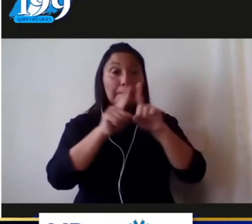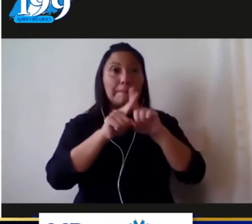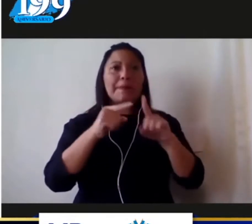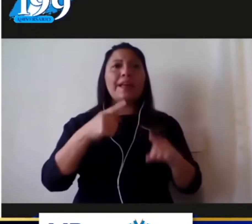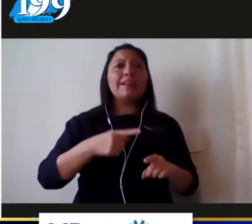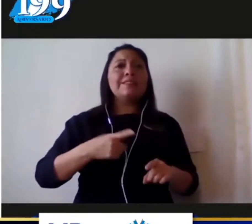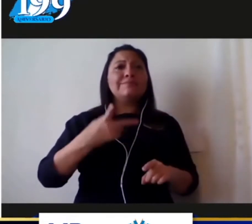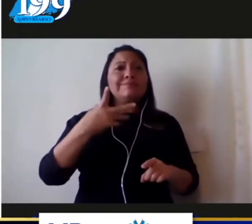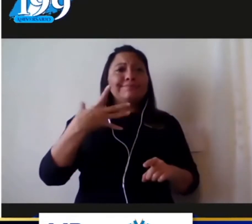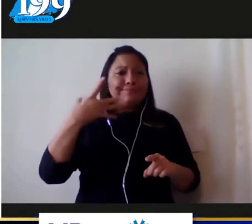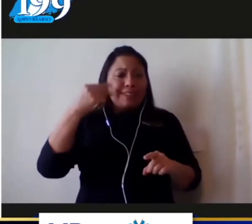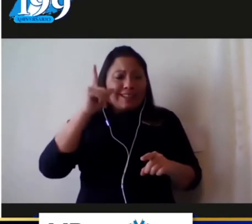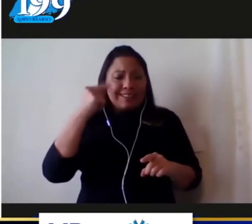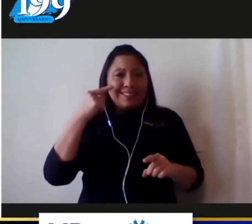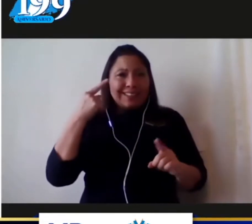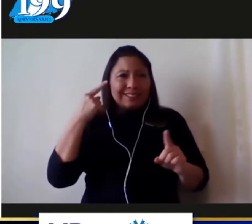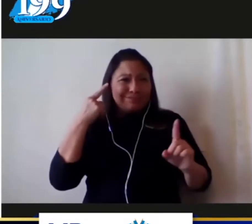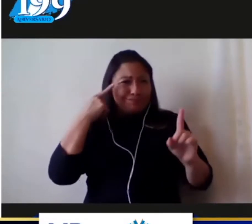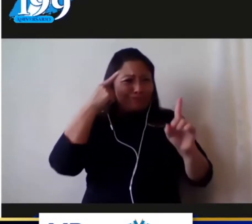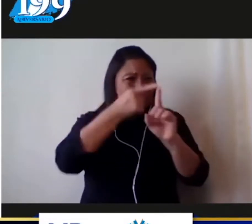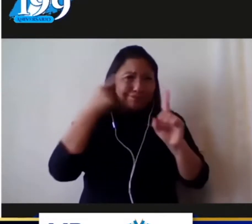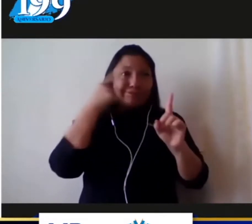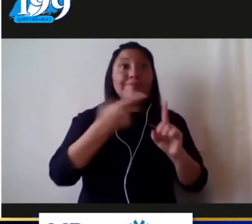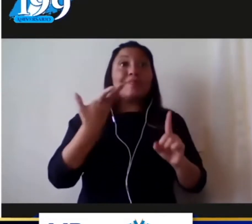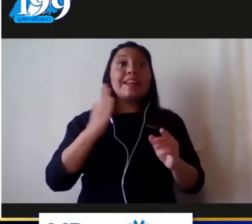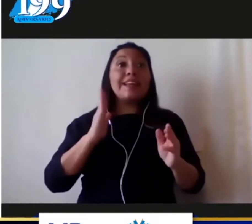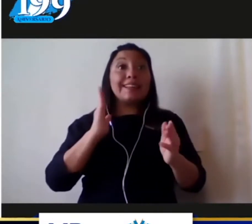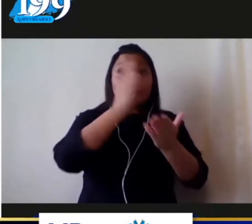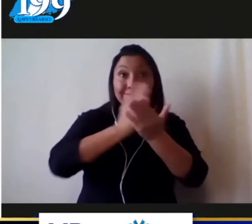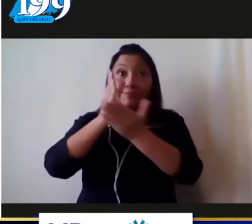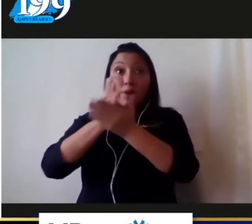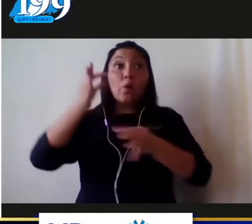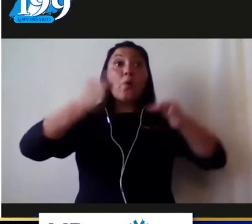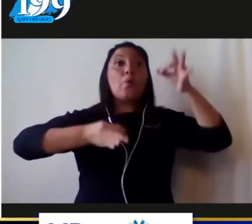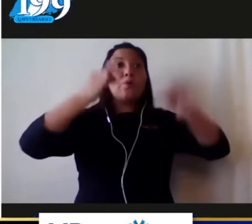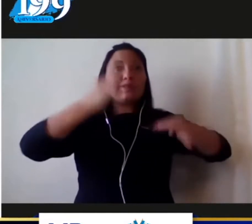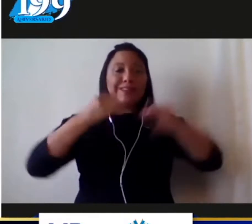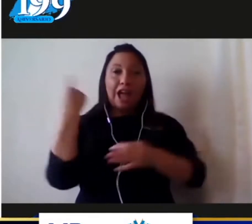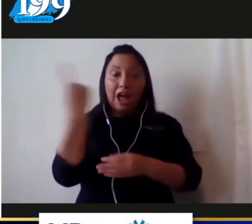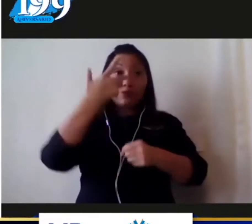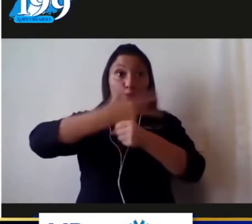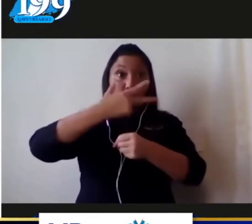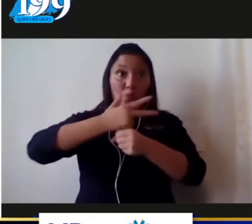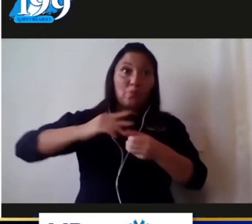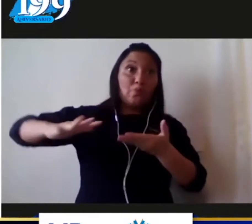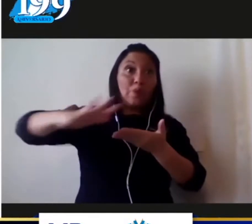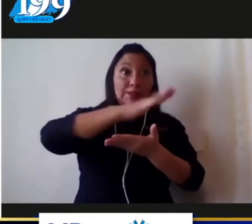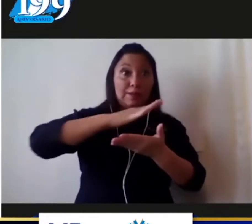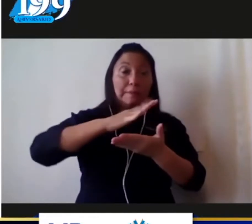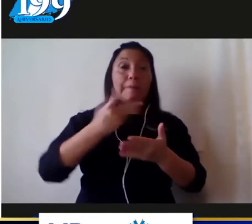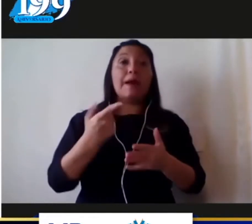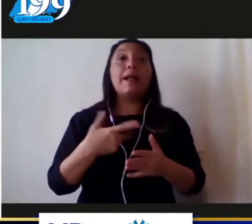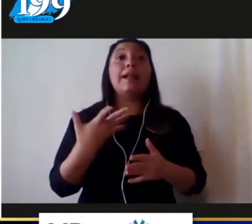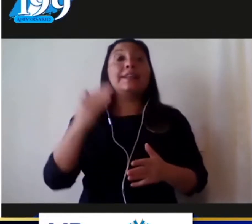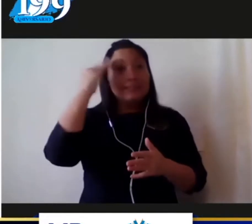verdadero reto el continuar llevando justicia a la ciudadanía guatemalteca, sin descuidar